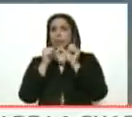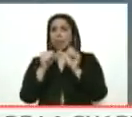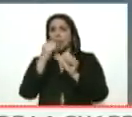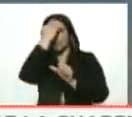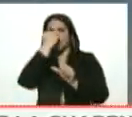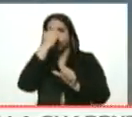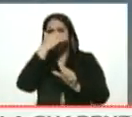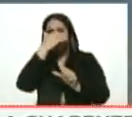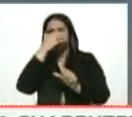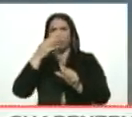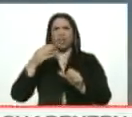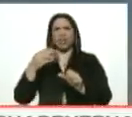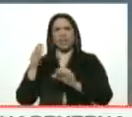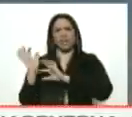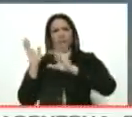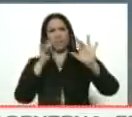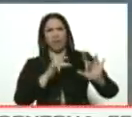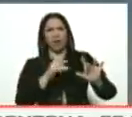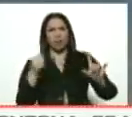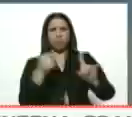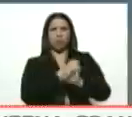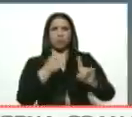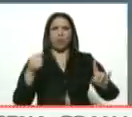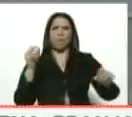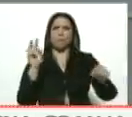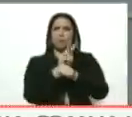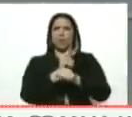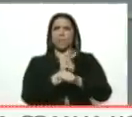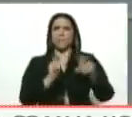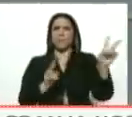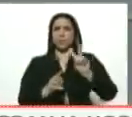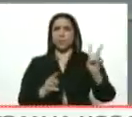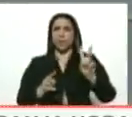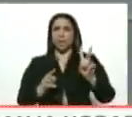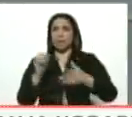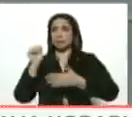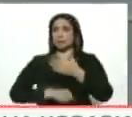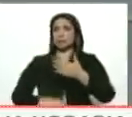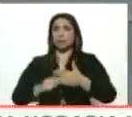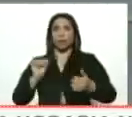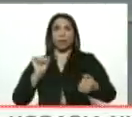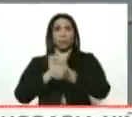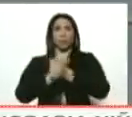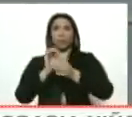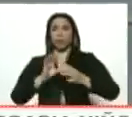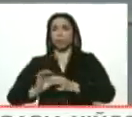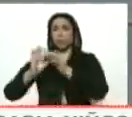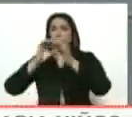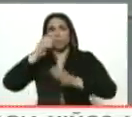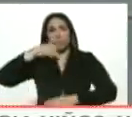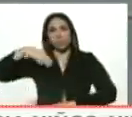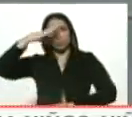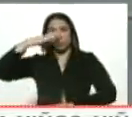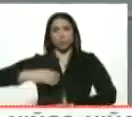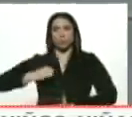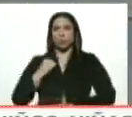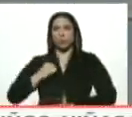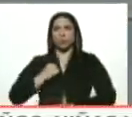que vino a causar violencia a Venezuela sin que lo capture la Unión Cívico-Militar Policial. Se ha